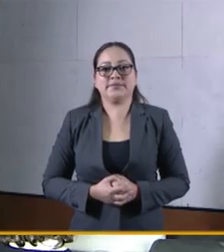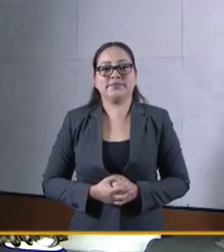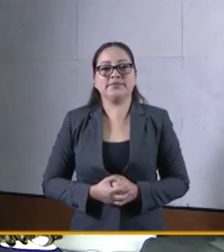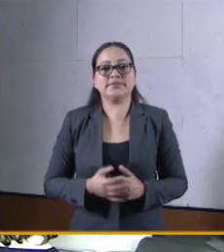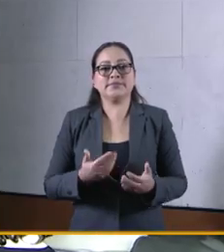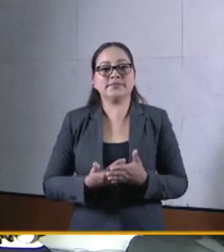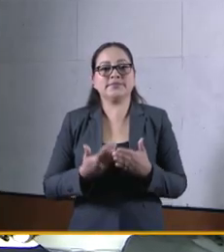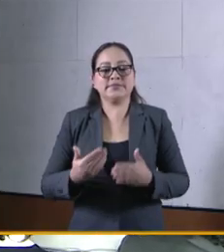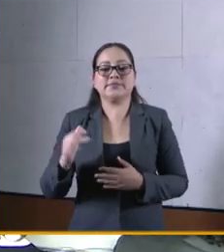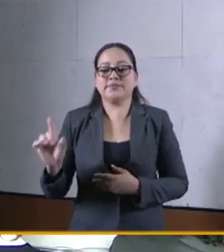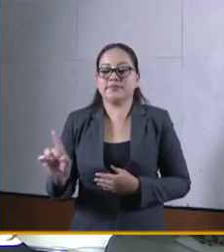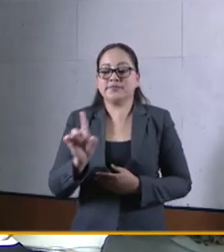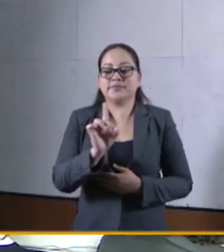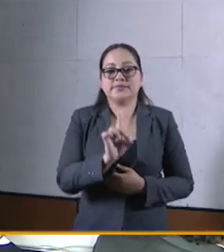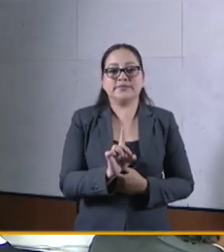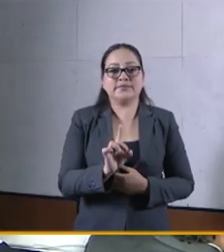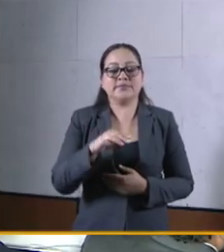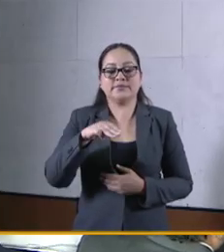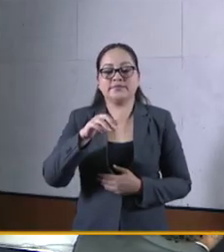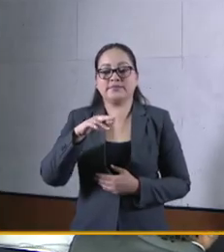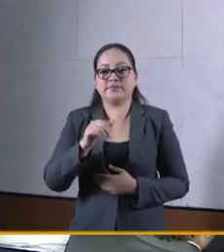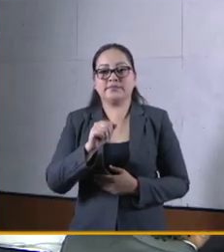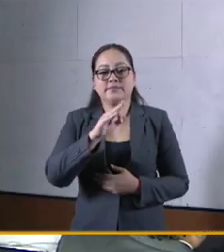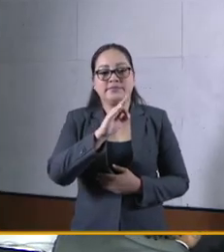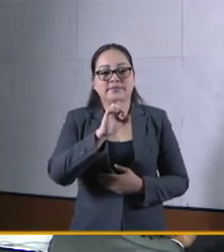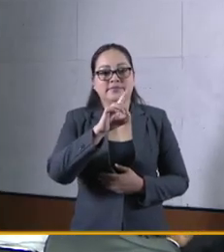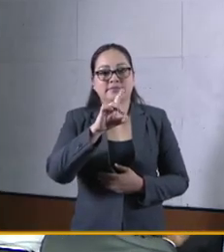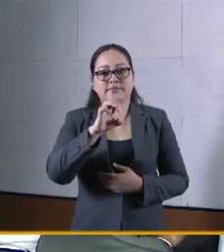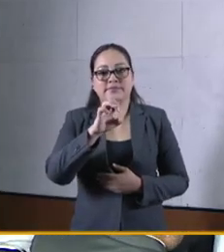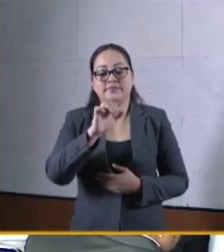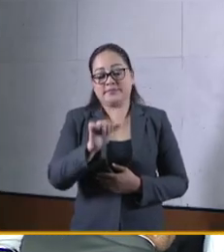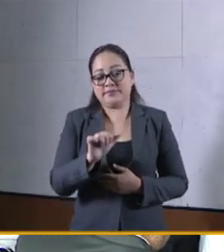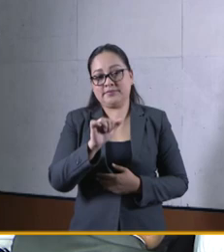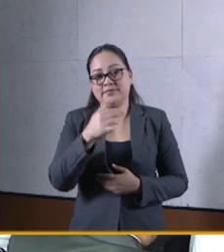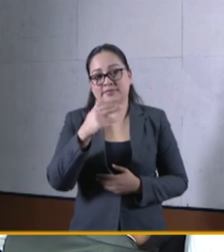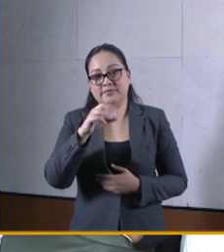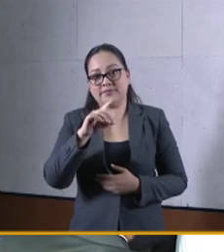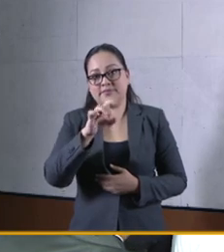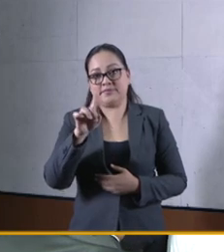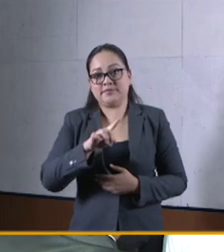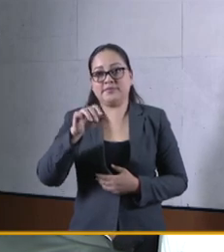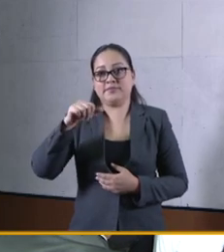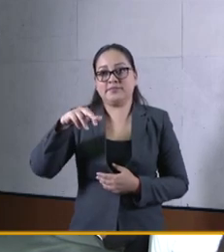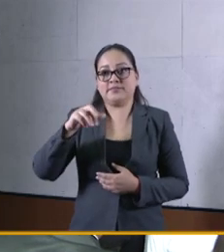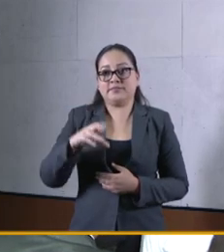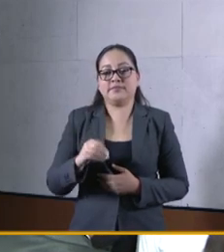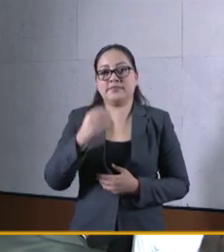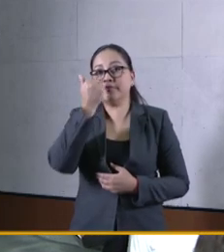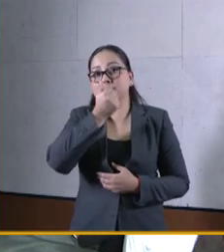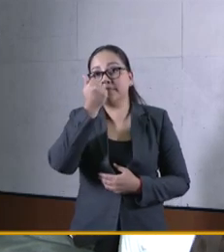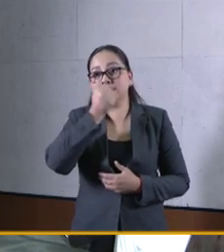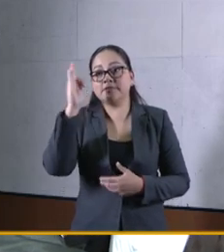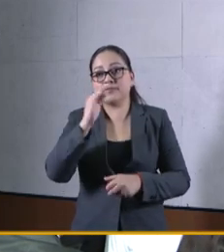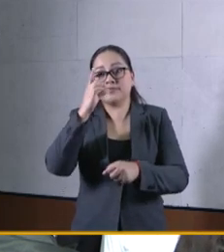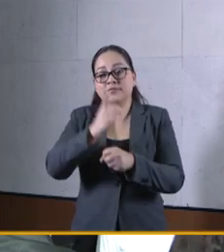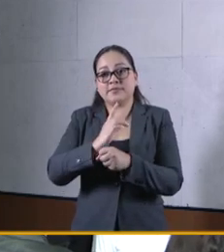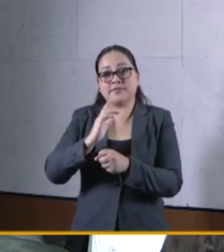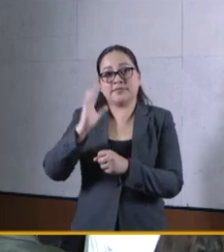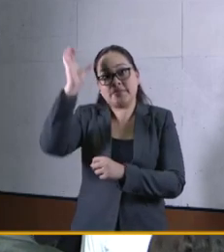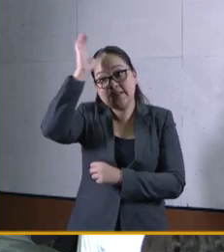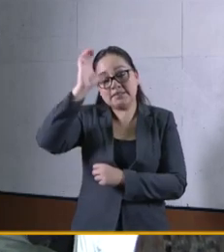tiene la palabra maria fernanda hernández amaro alumna de la facultad de ciencias